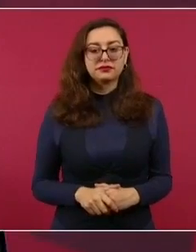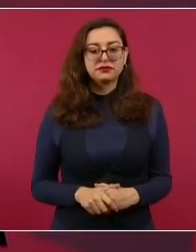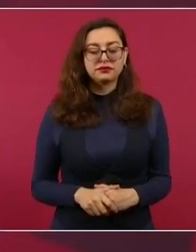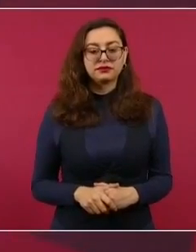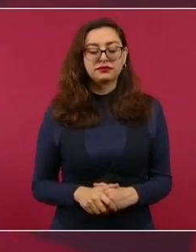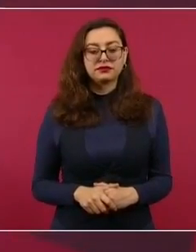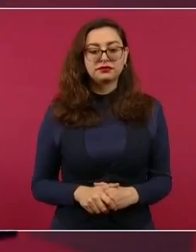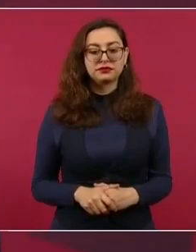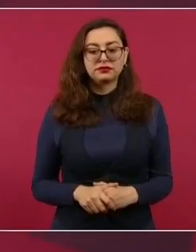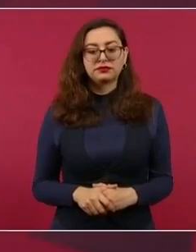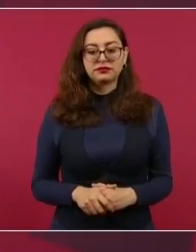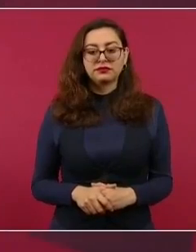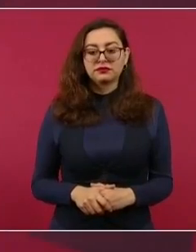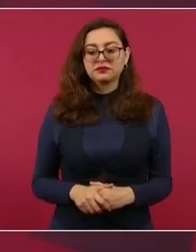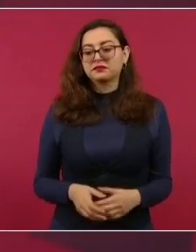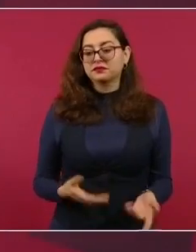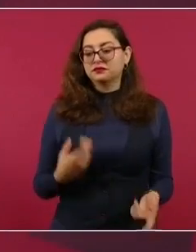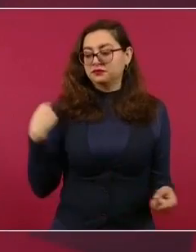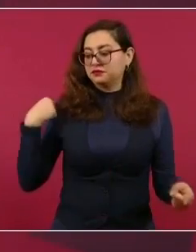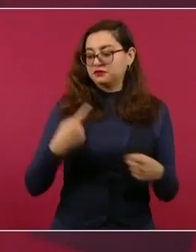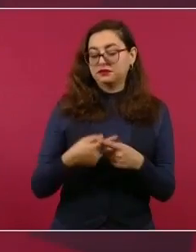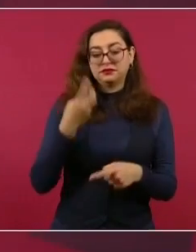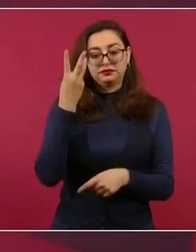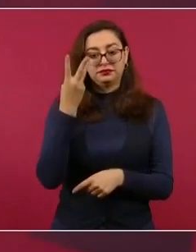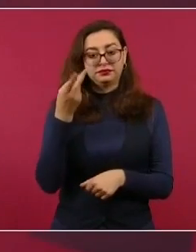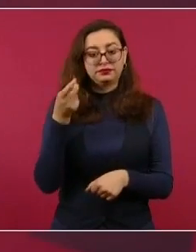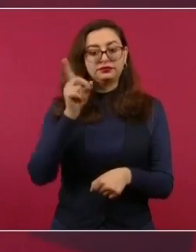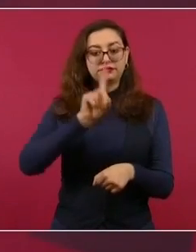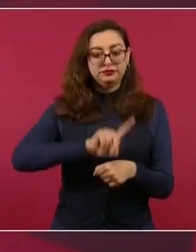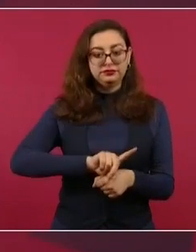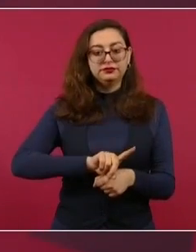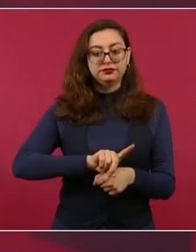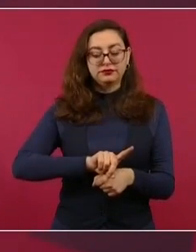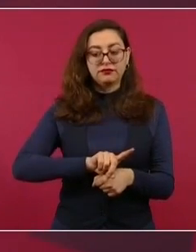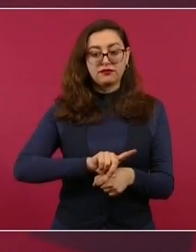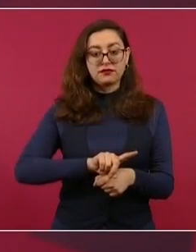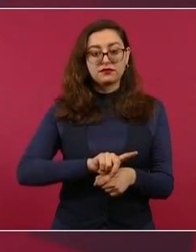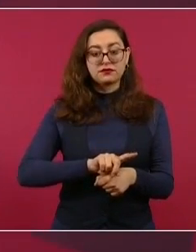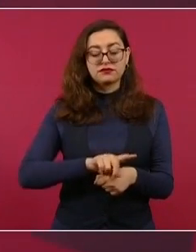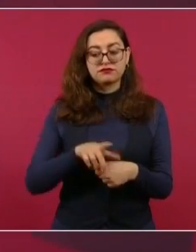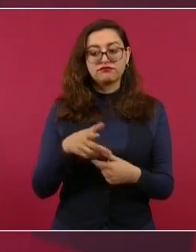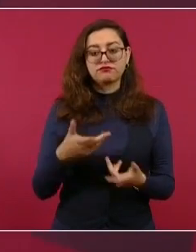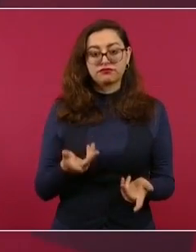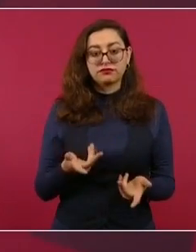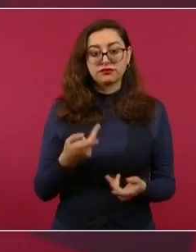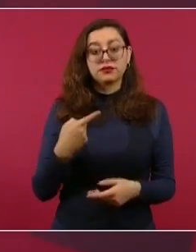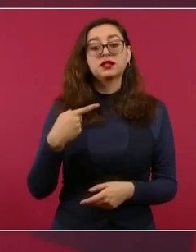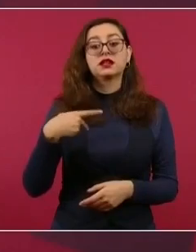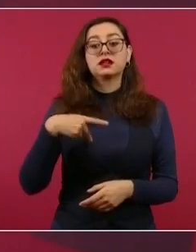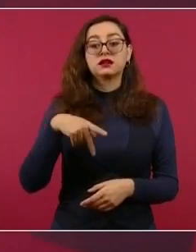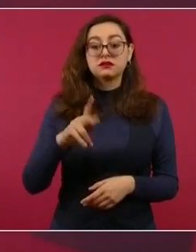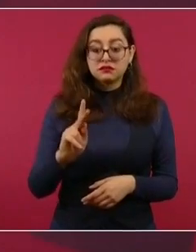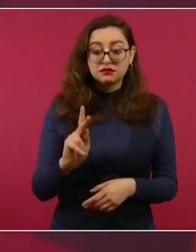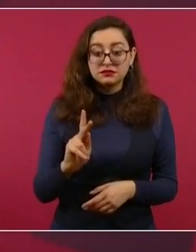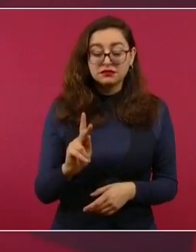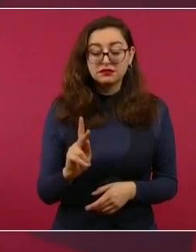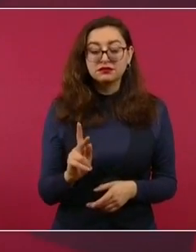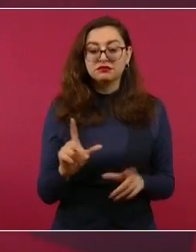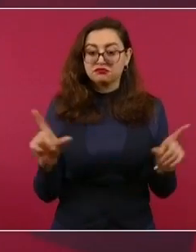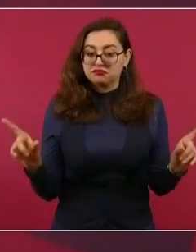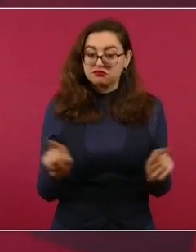eso fue este encuentro pero el que va a dar los